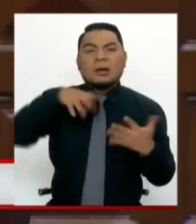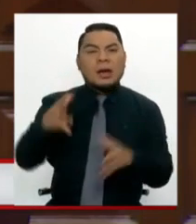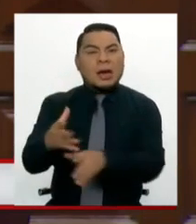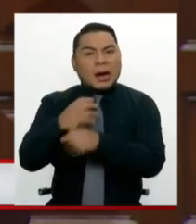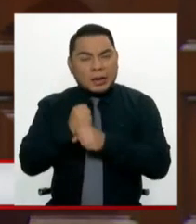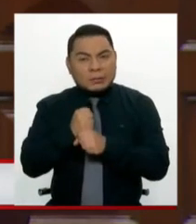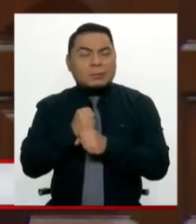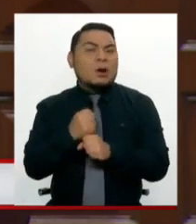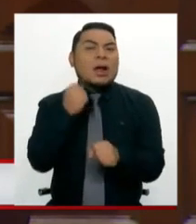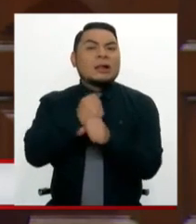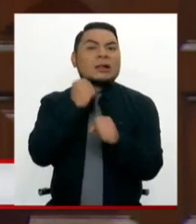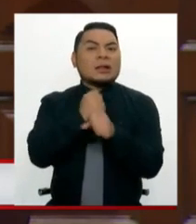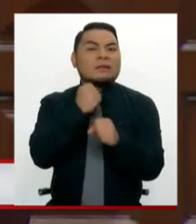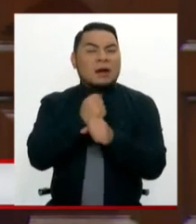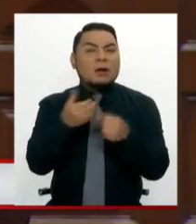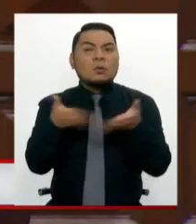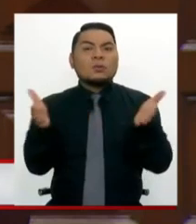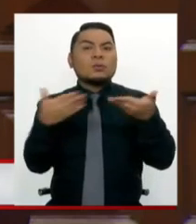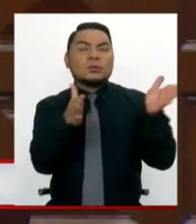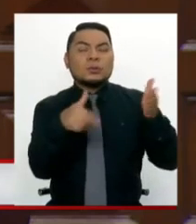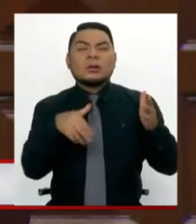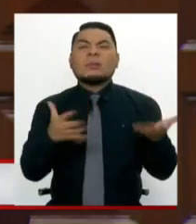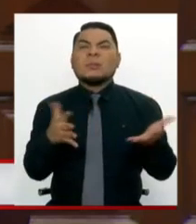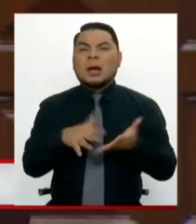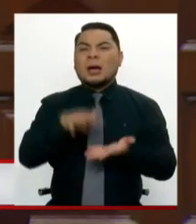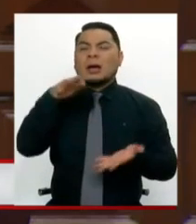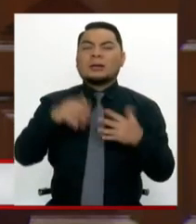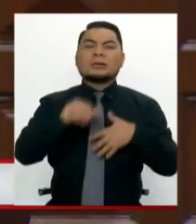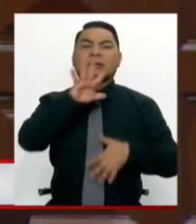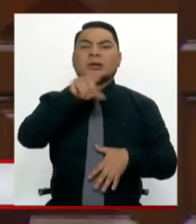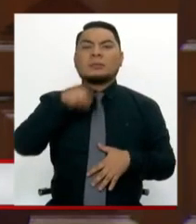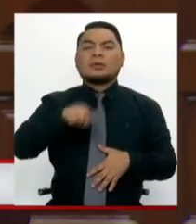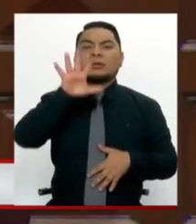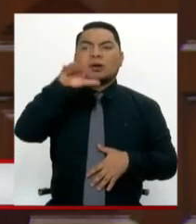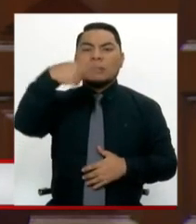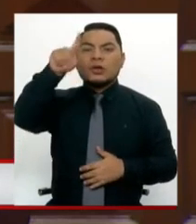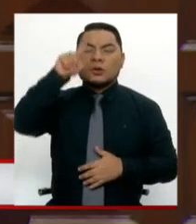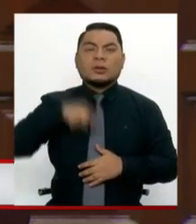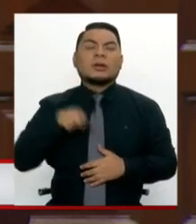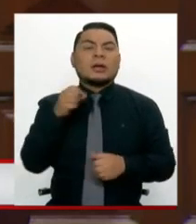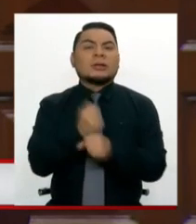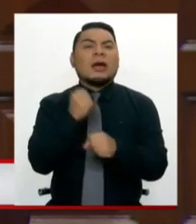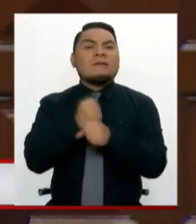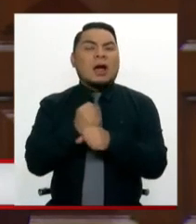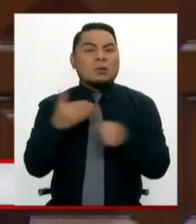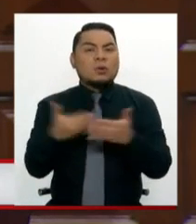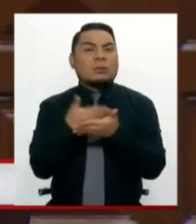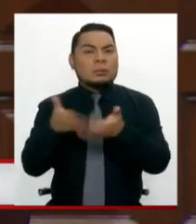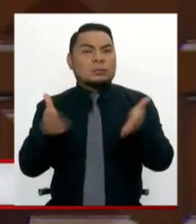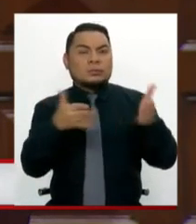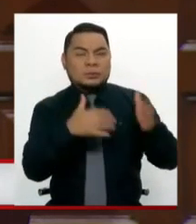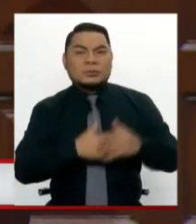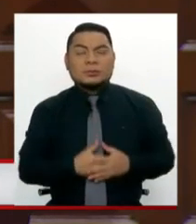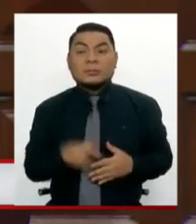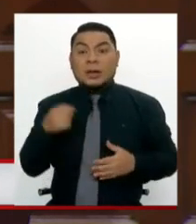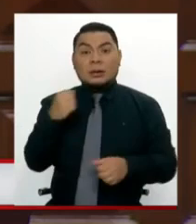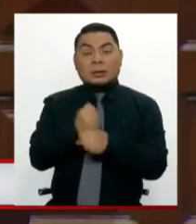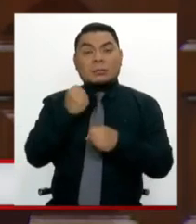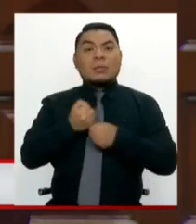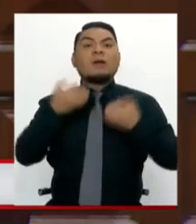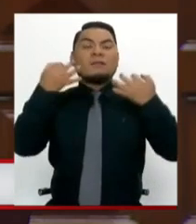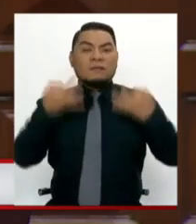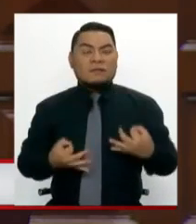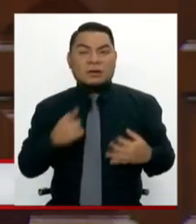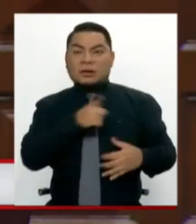los niveles de empleo que en estos momentos supera los 5.5 millones de puestos de trabajo. El empleo formal